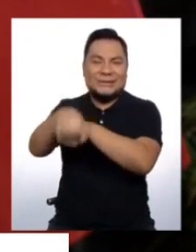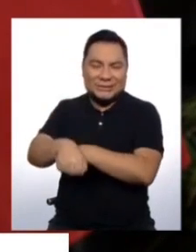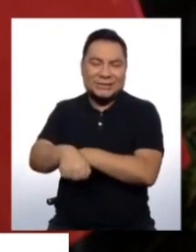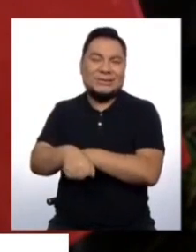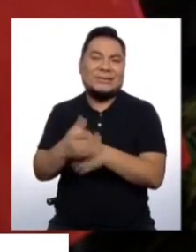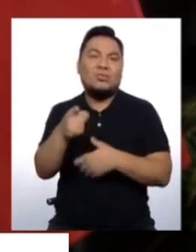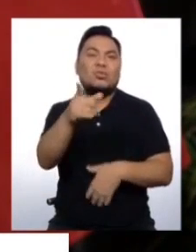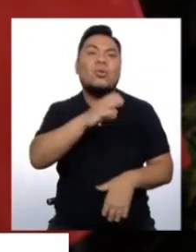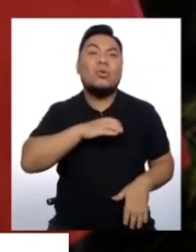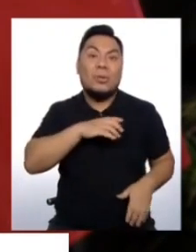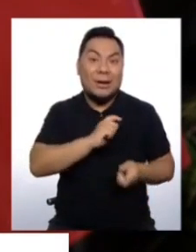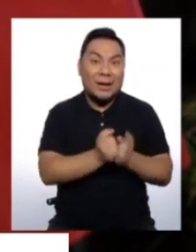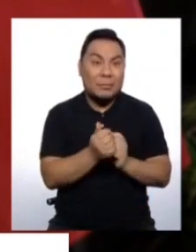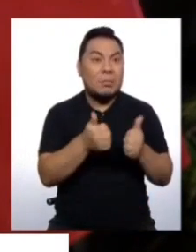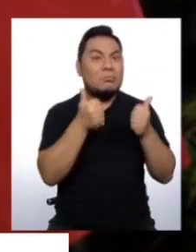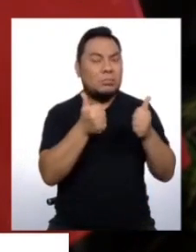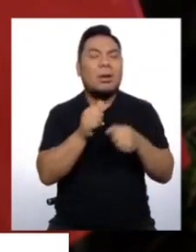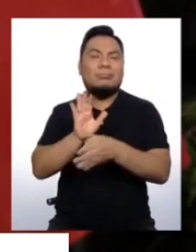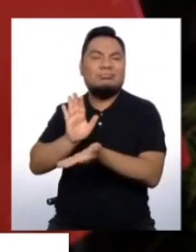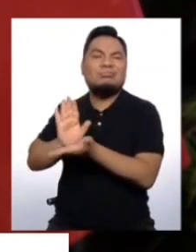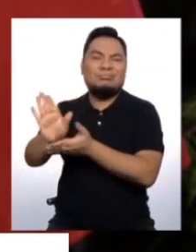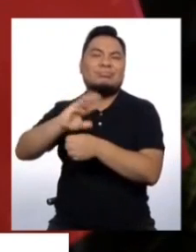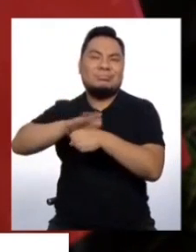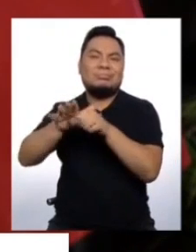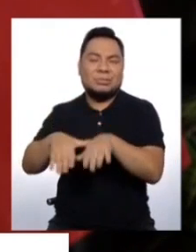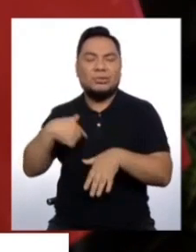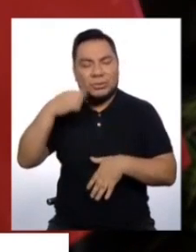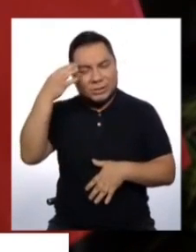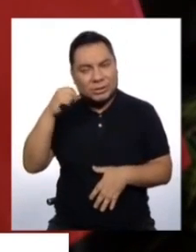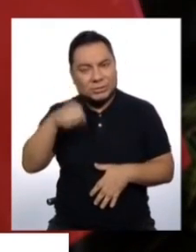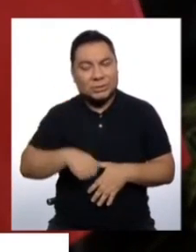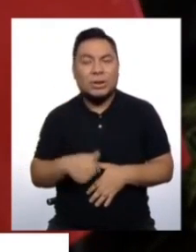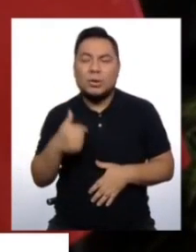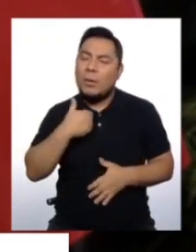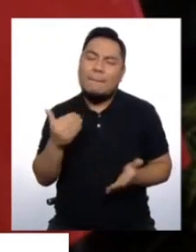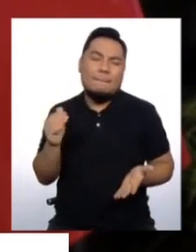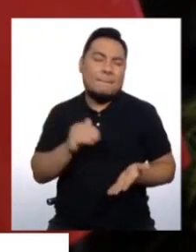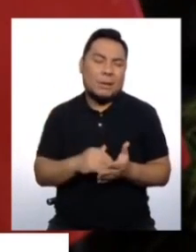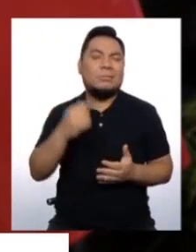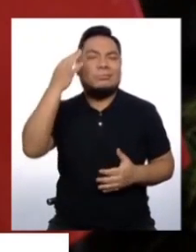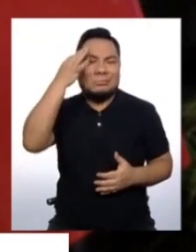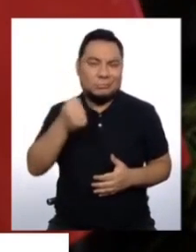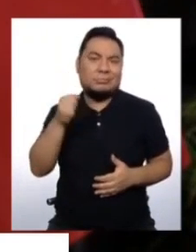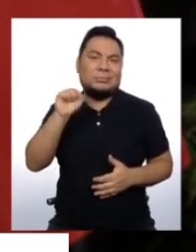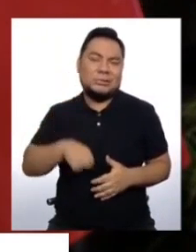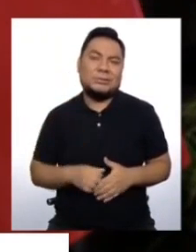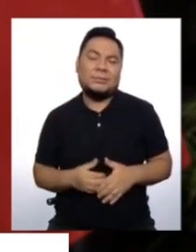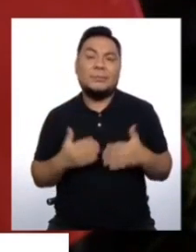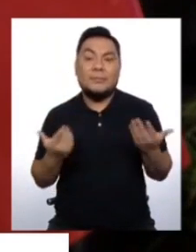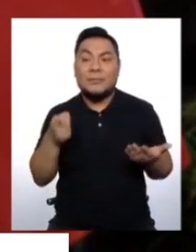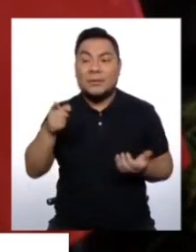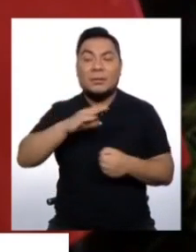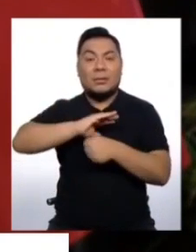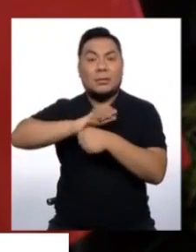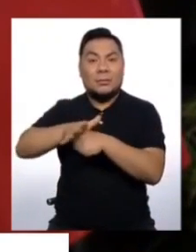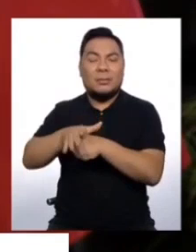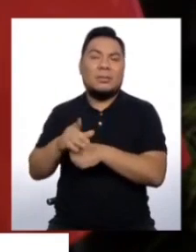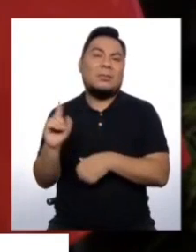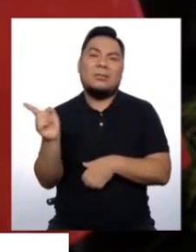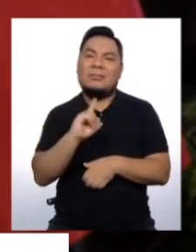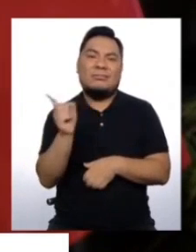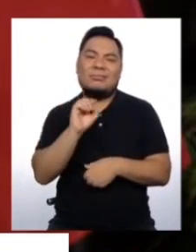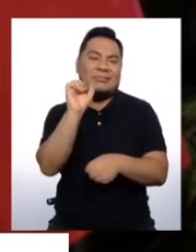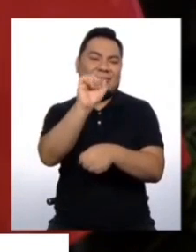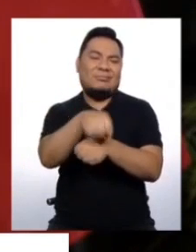dar a este virus. Estoy hoy más seguro que nunca. El virus no nos